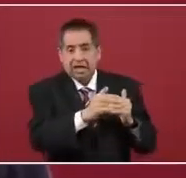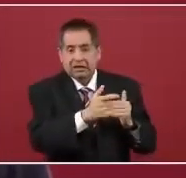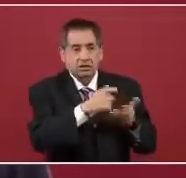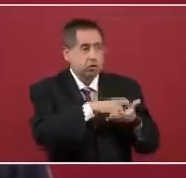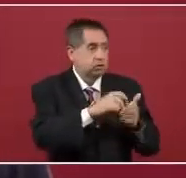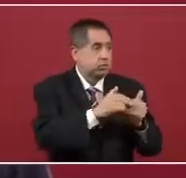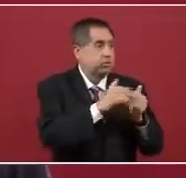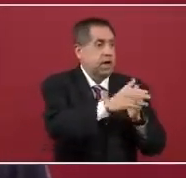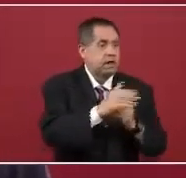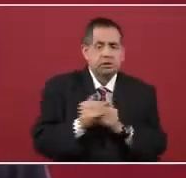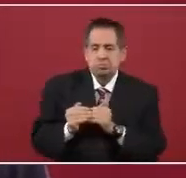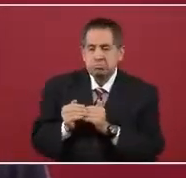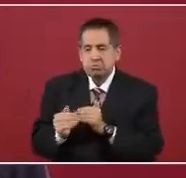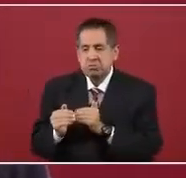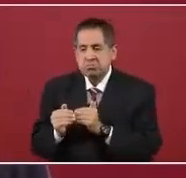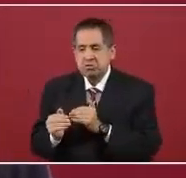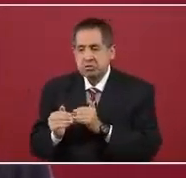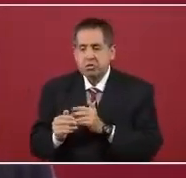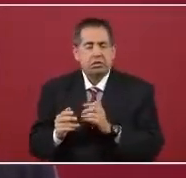gran injusticia.